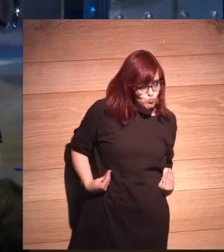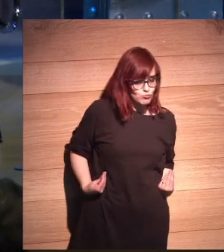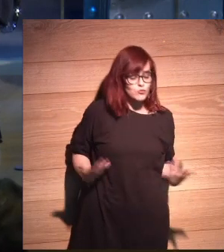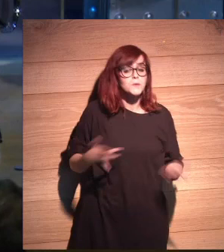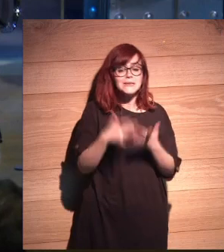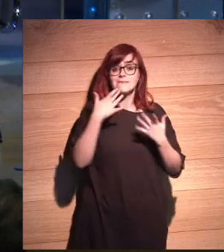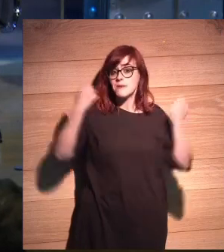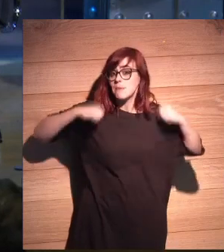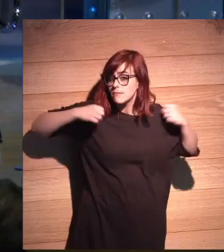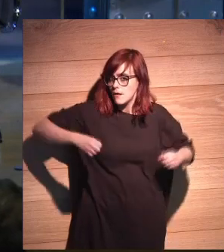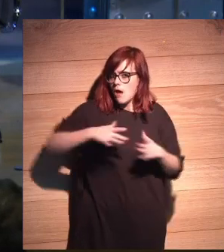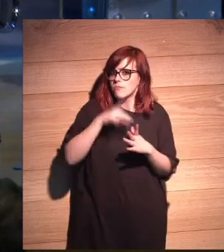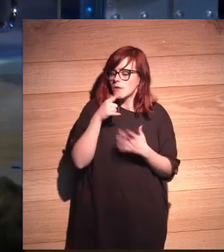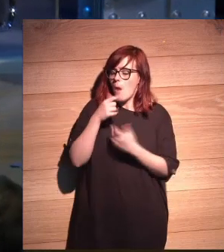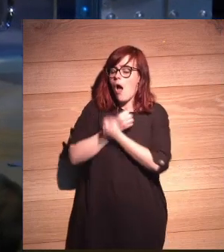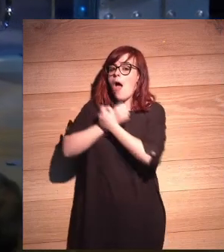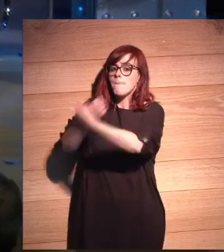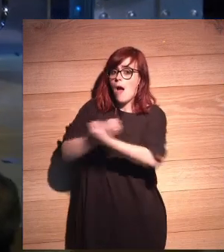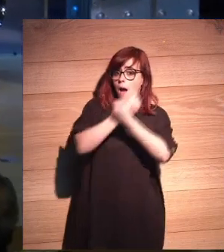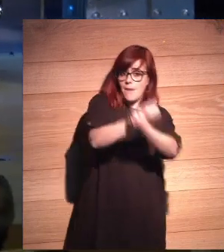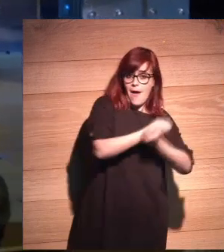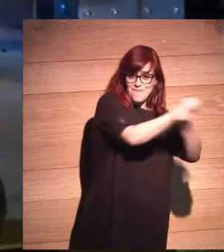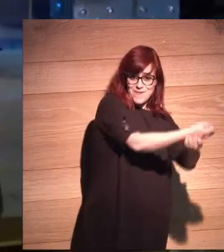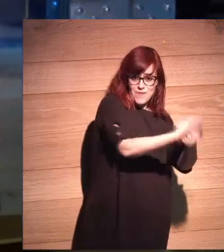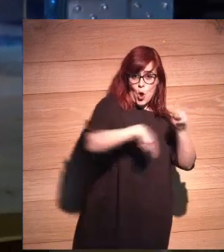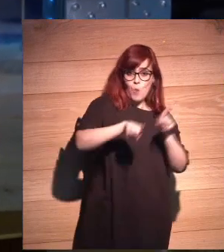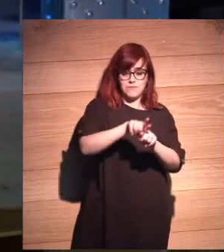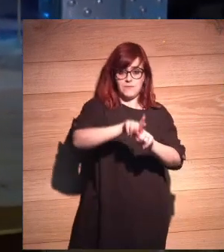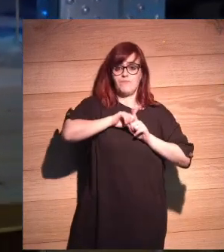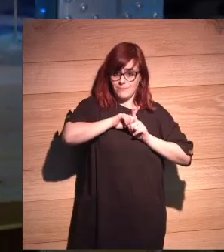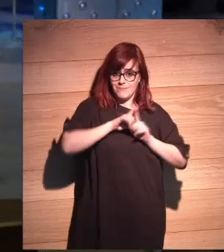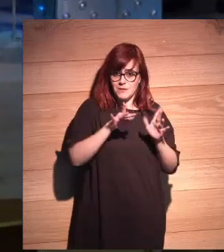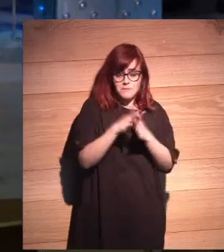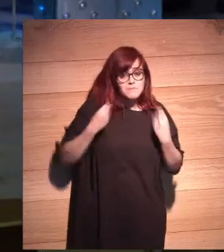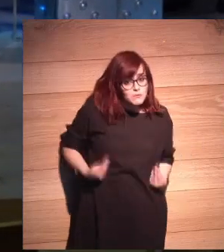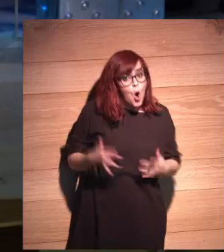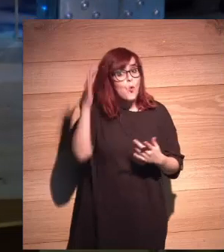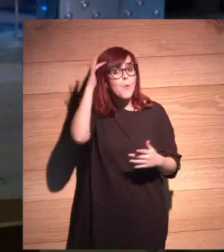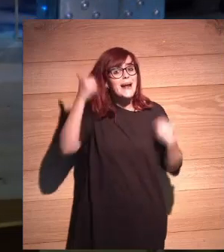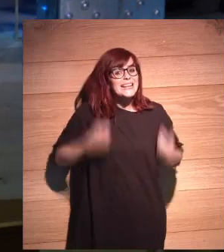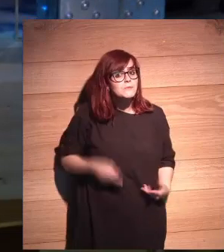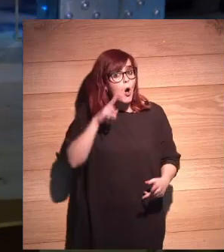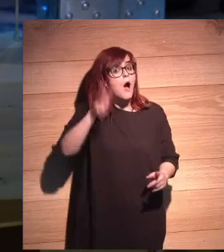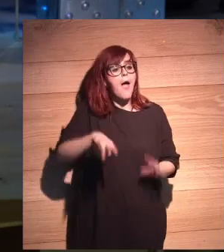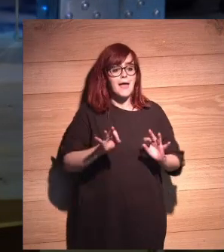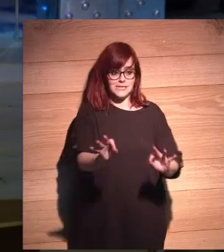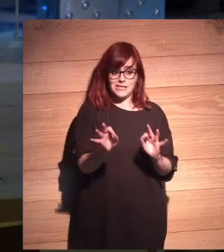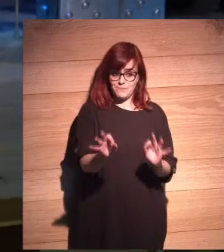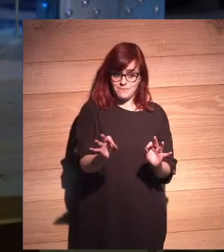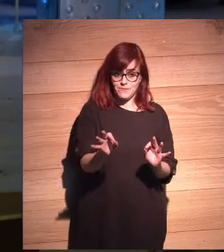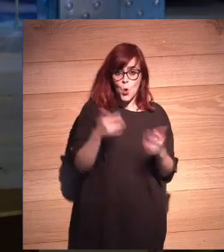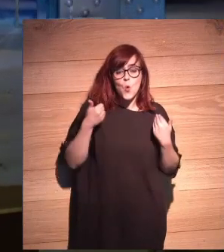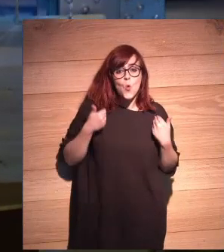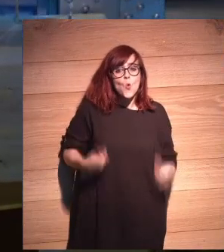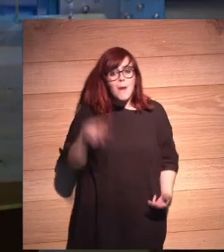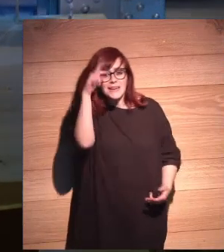lo practiquemos, pues mejor el mundo, y eso es humanismo, ¿de acuerdo? Humanismo